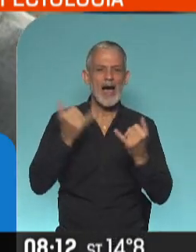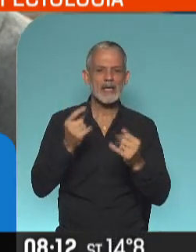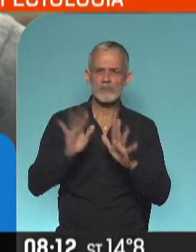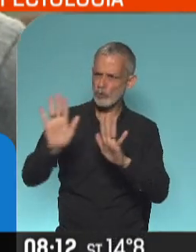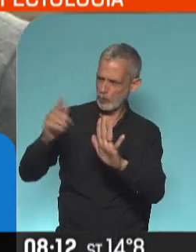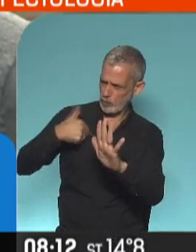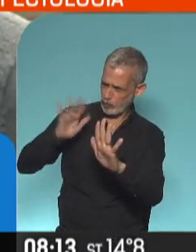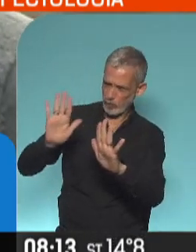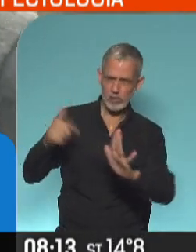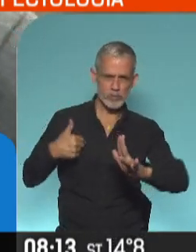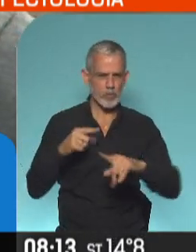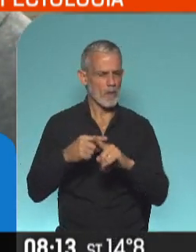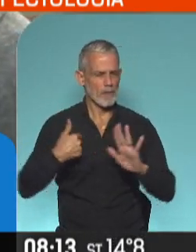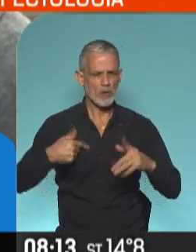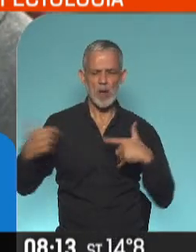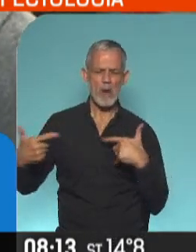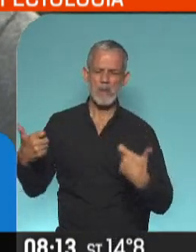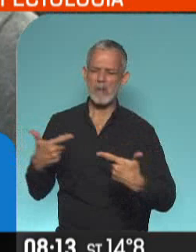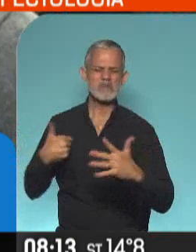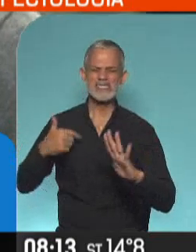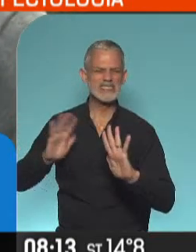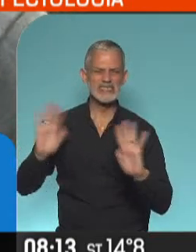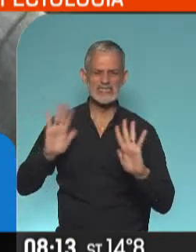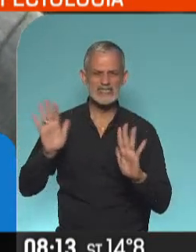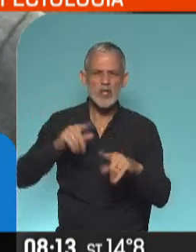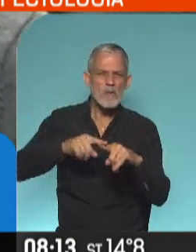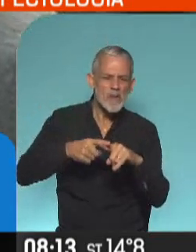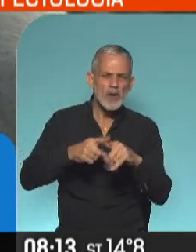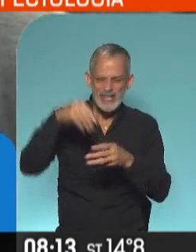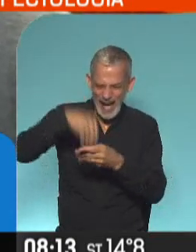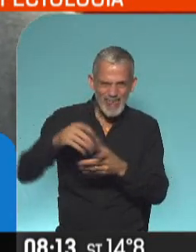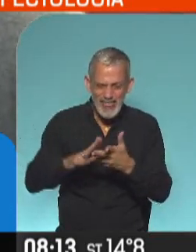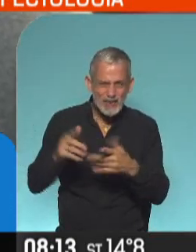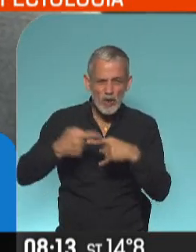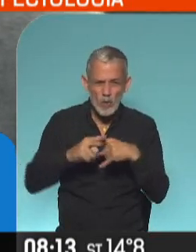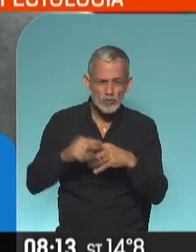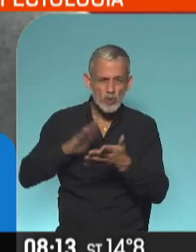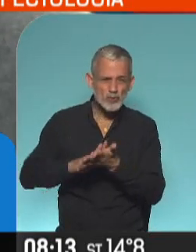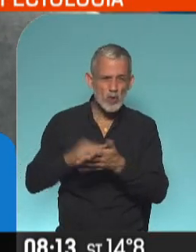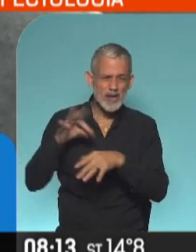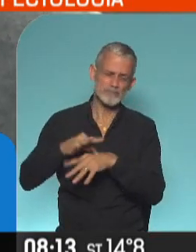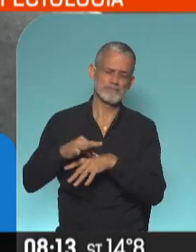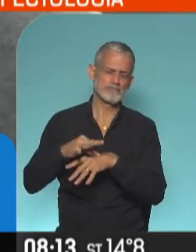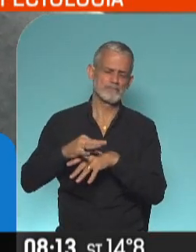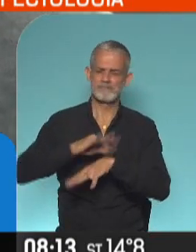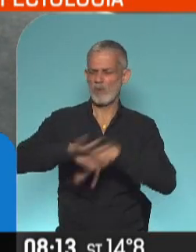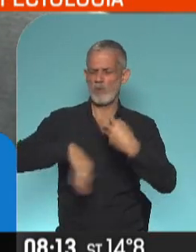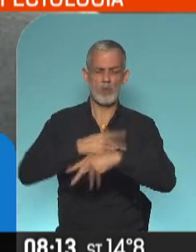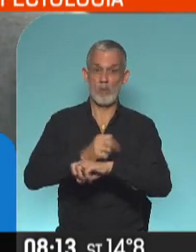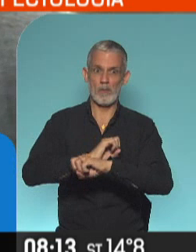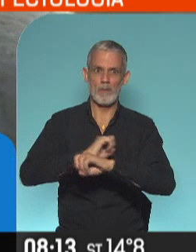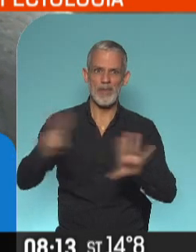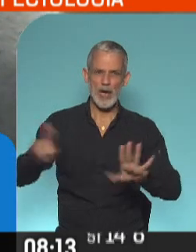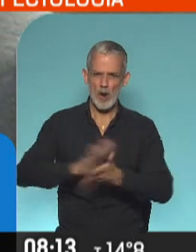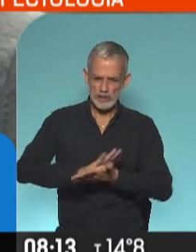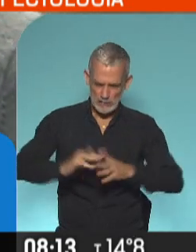correrse, porque las peleas y la política dentro de esta discusión lo único que hace es embarrar la cancha y